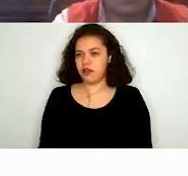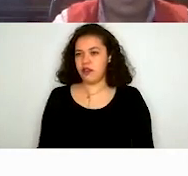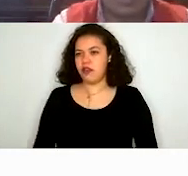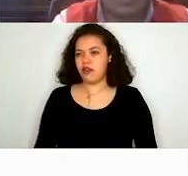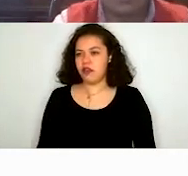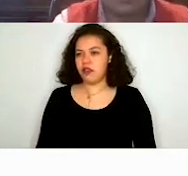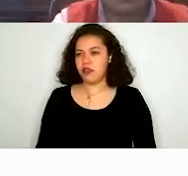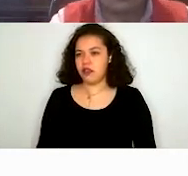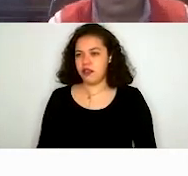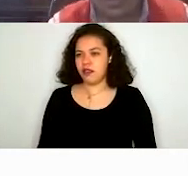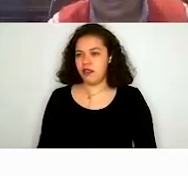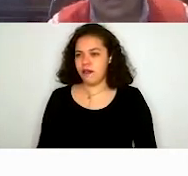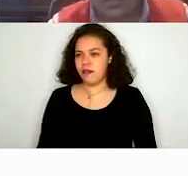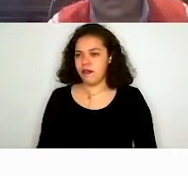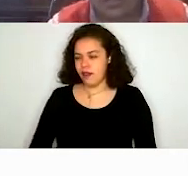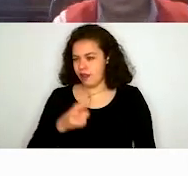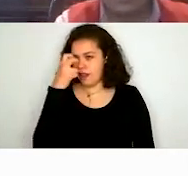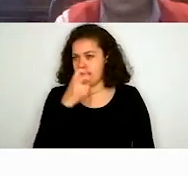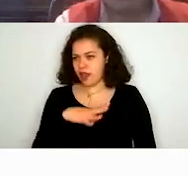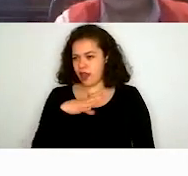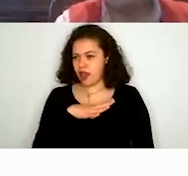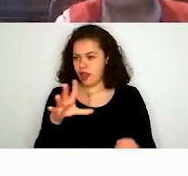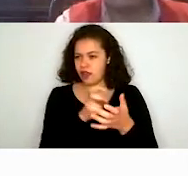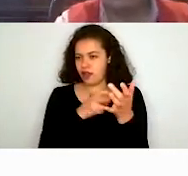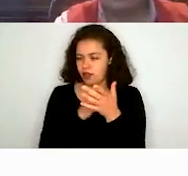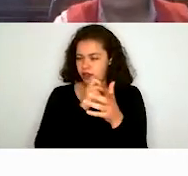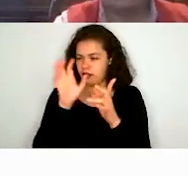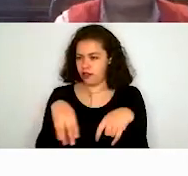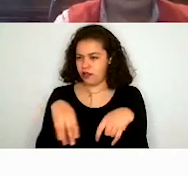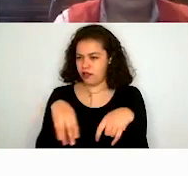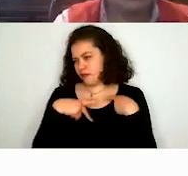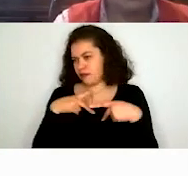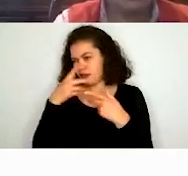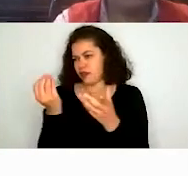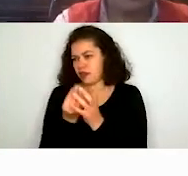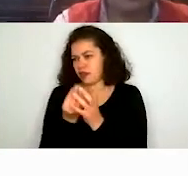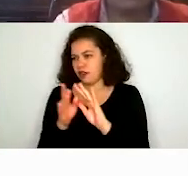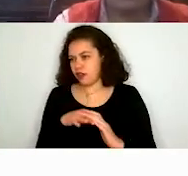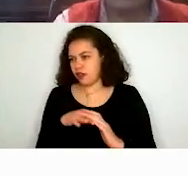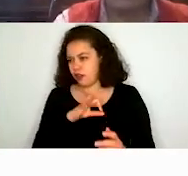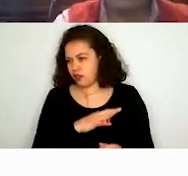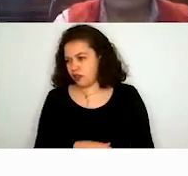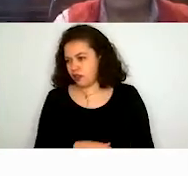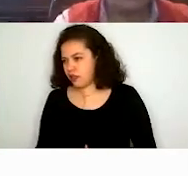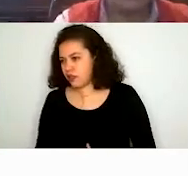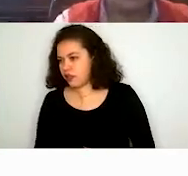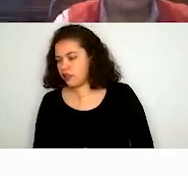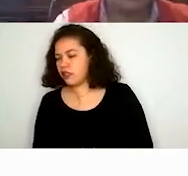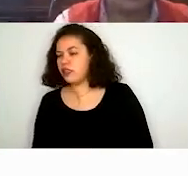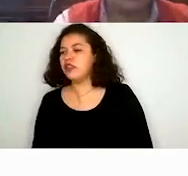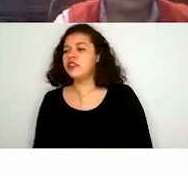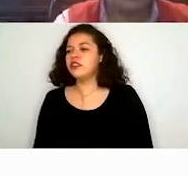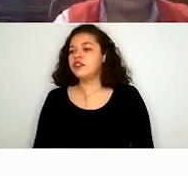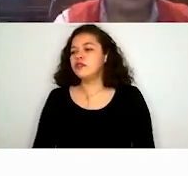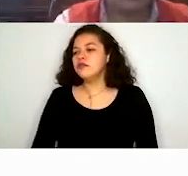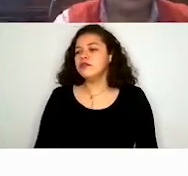se someterán al mantenimiento correctivo correspondiente por el personal capacitado. Normalmente en los establecimientos